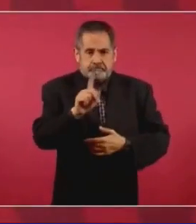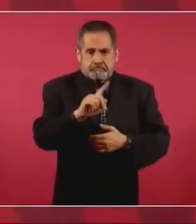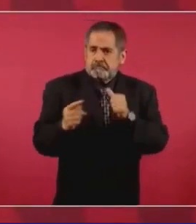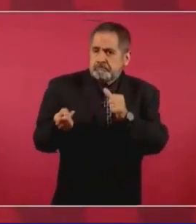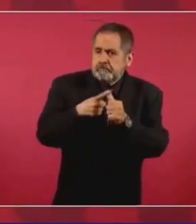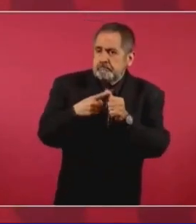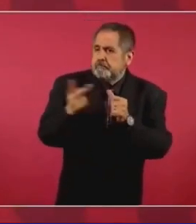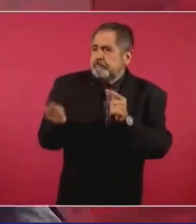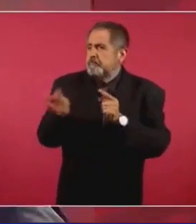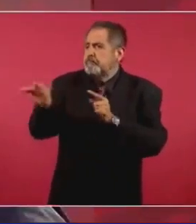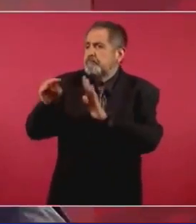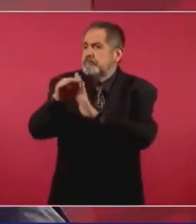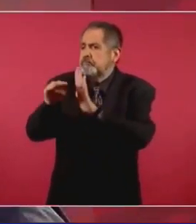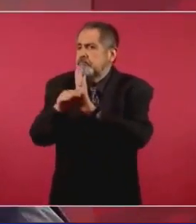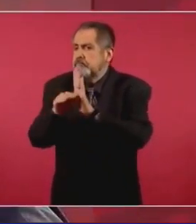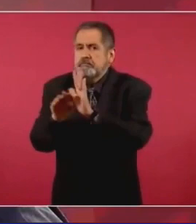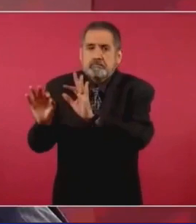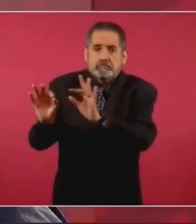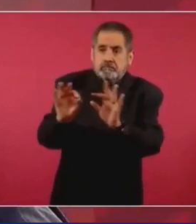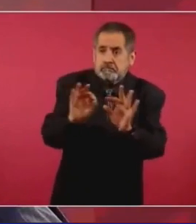para cumplir con la ley,